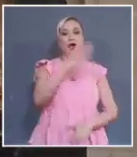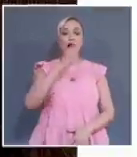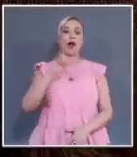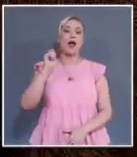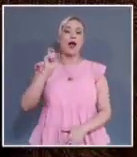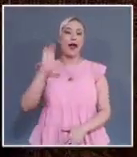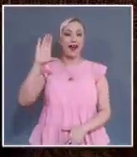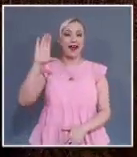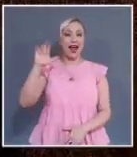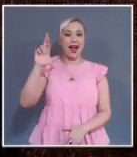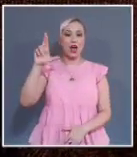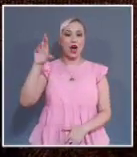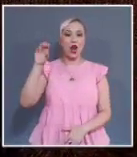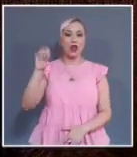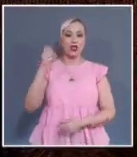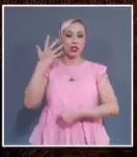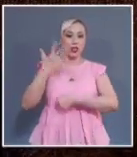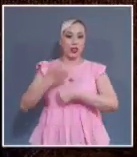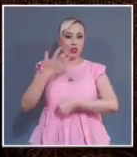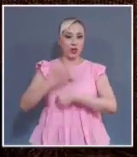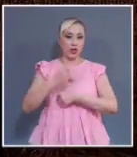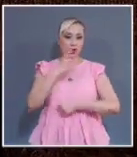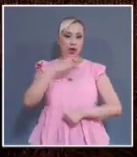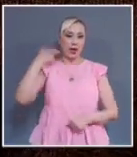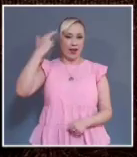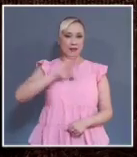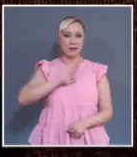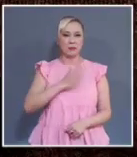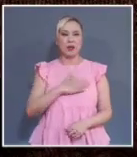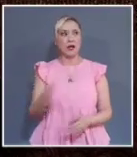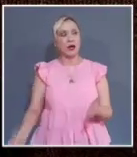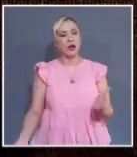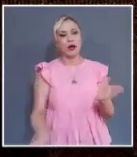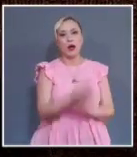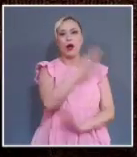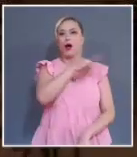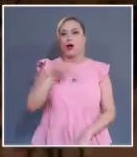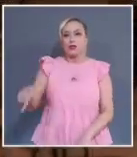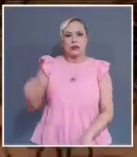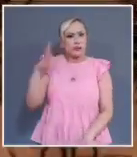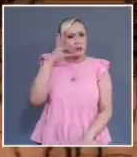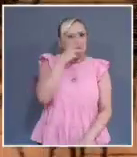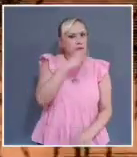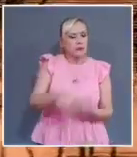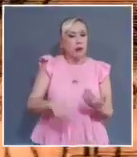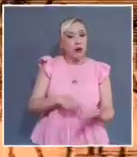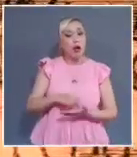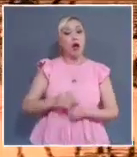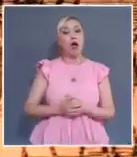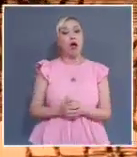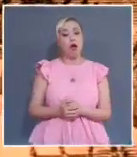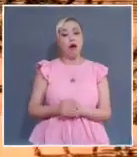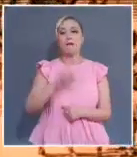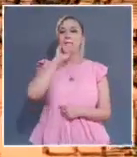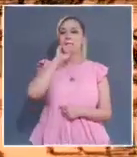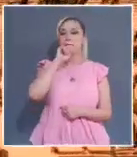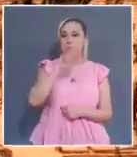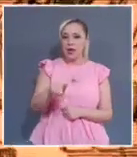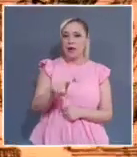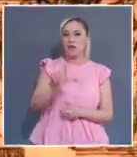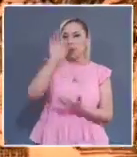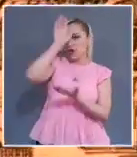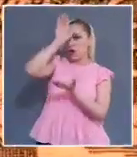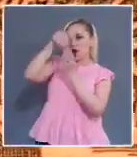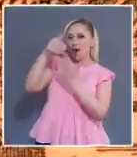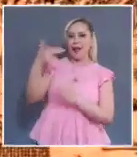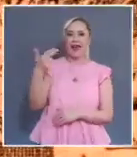aquí. Fue propiedad heredada a Martín Cortés, hijo de Hernán, y albergó el mercado más importante del